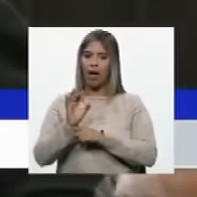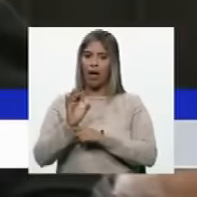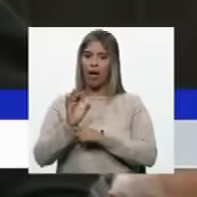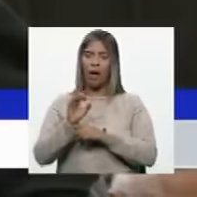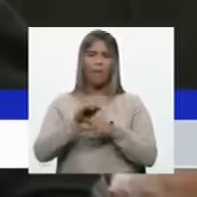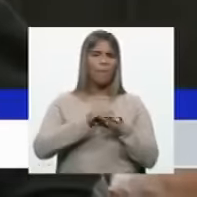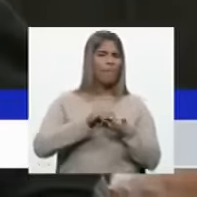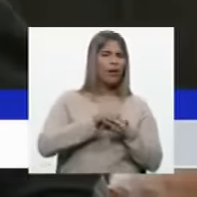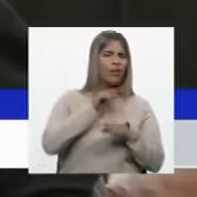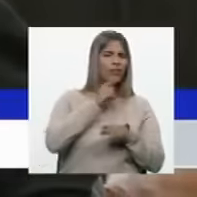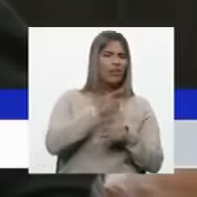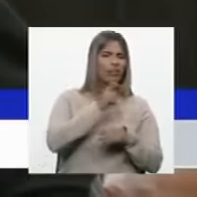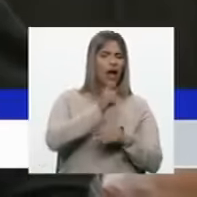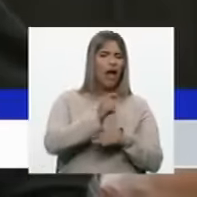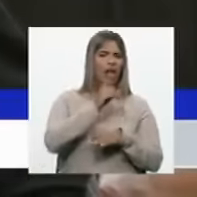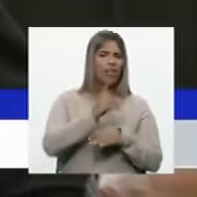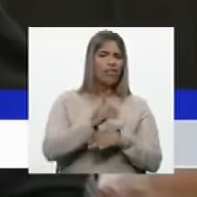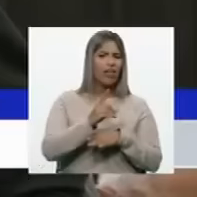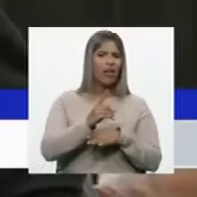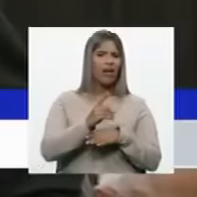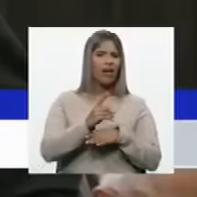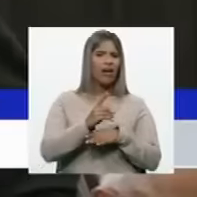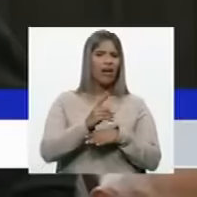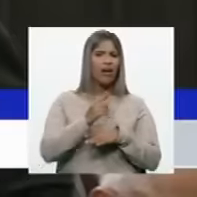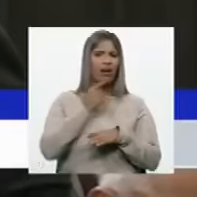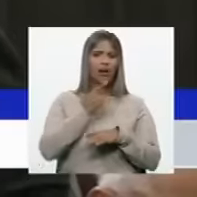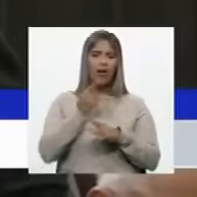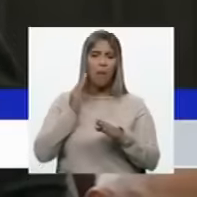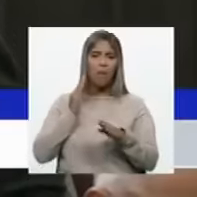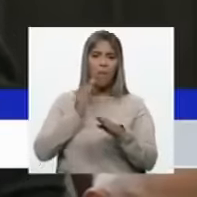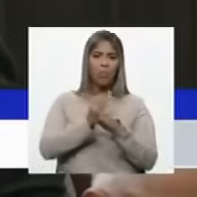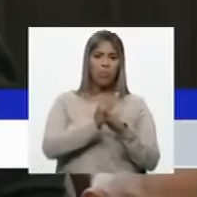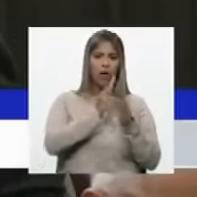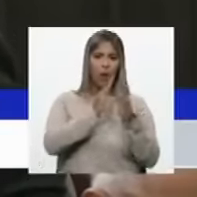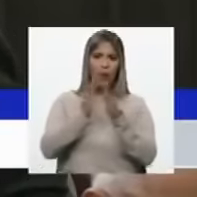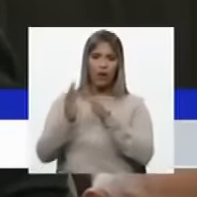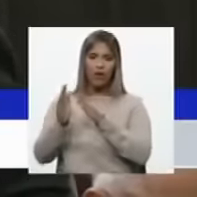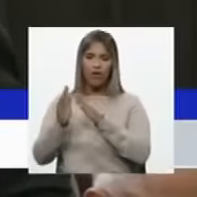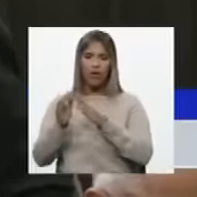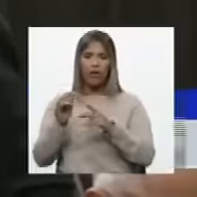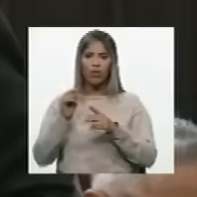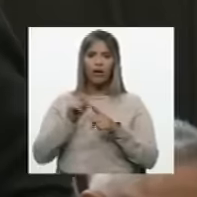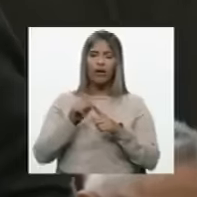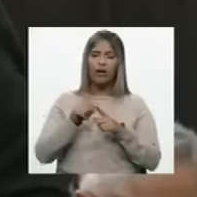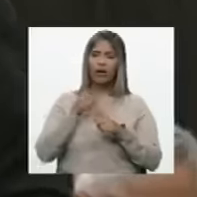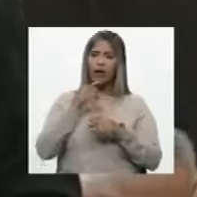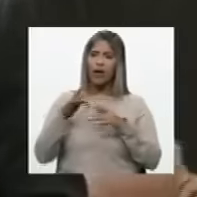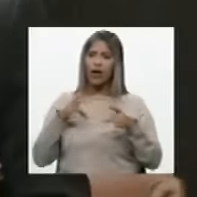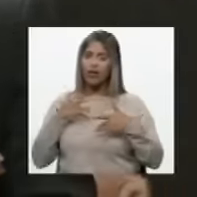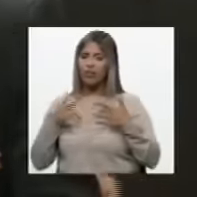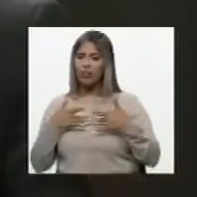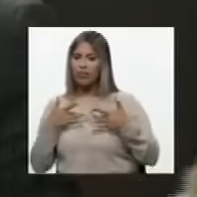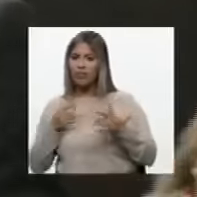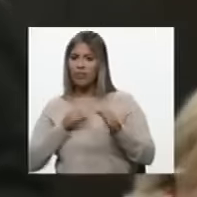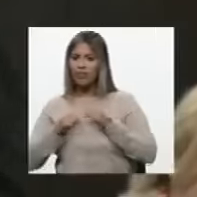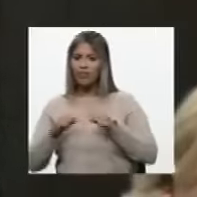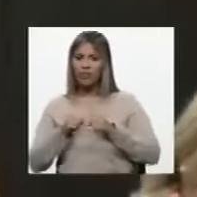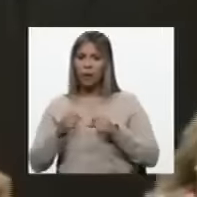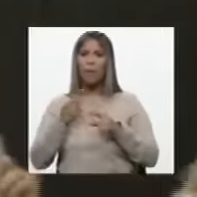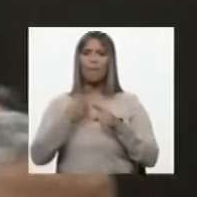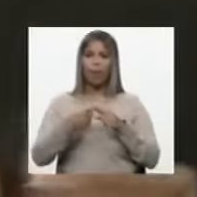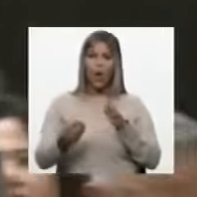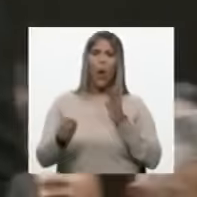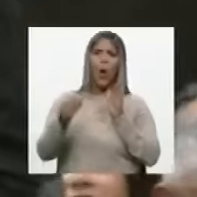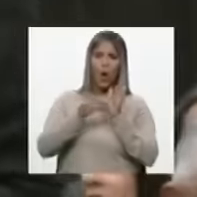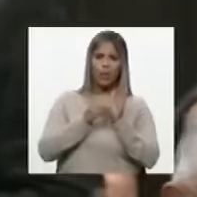decían que Acción Democrática le habían impedido organizarse, le habían impedido activarse. Pero vamos de